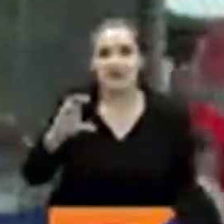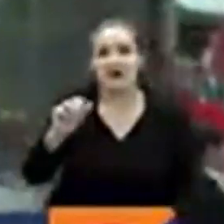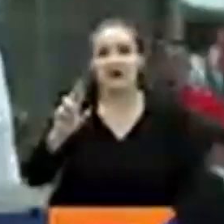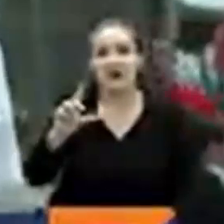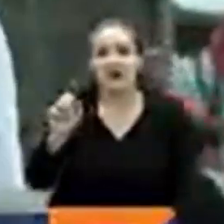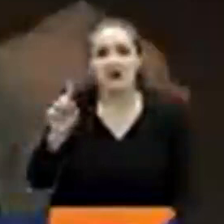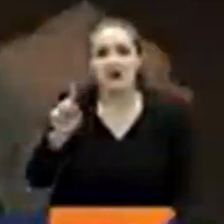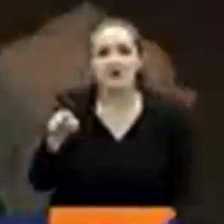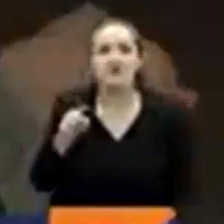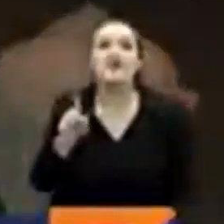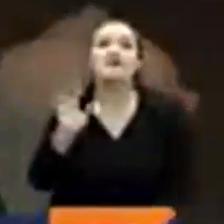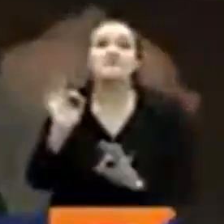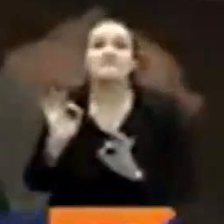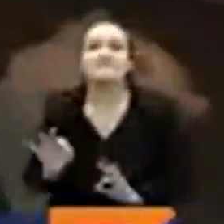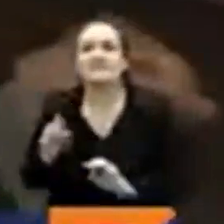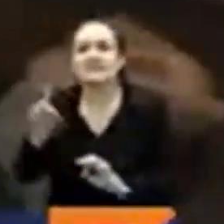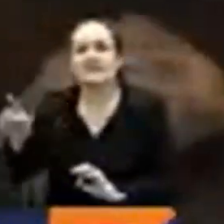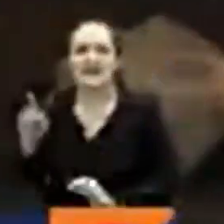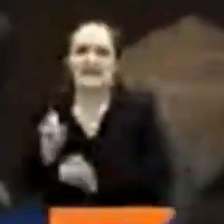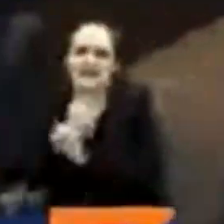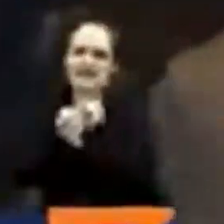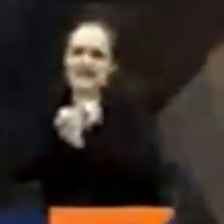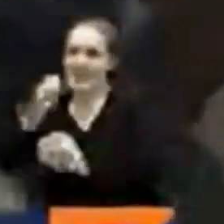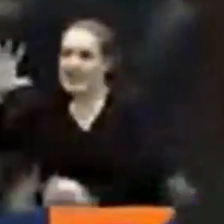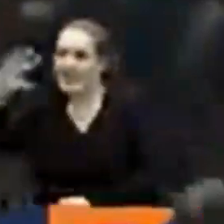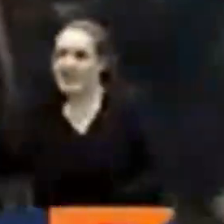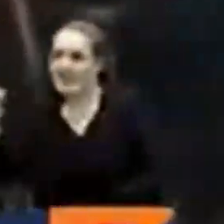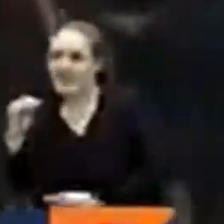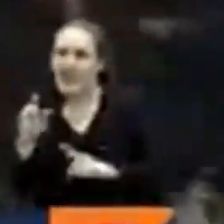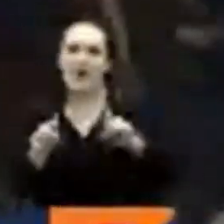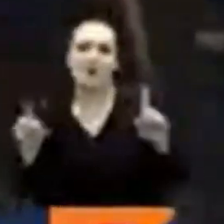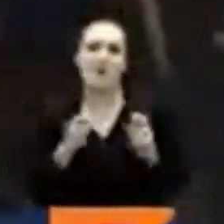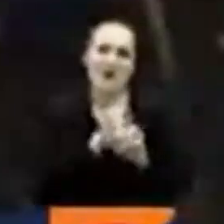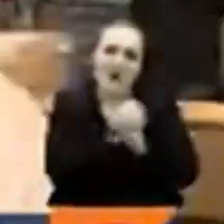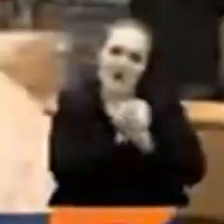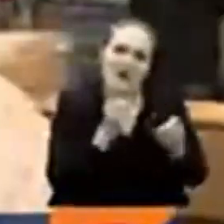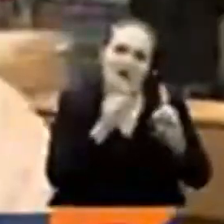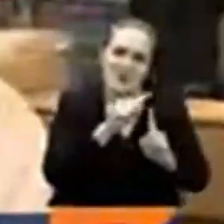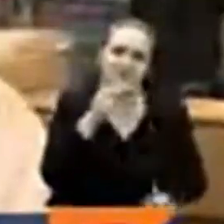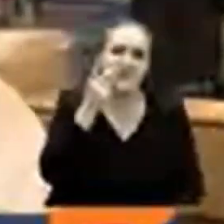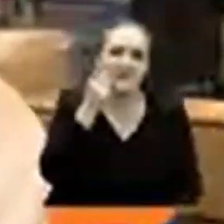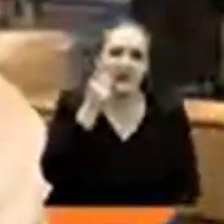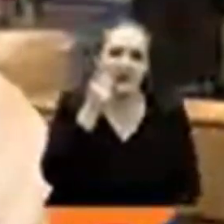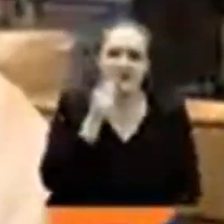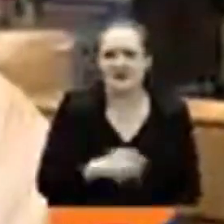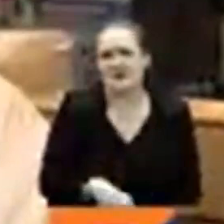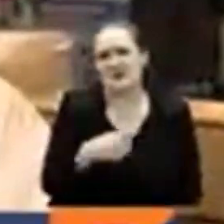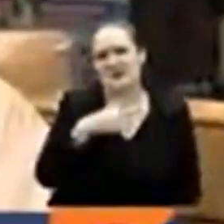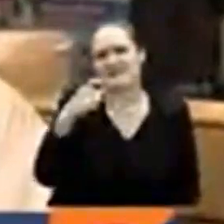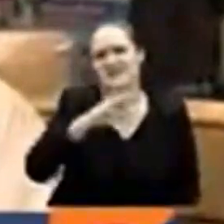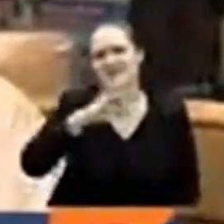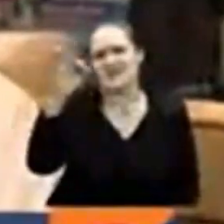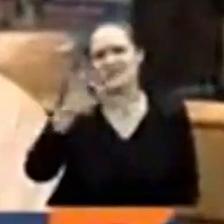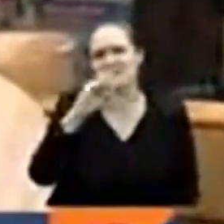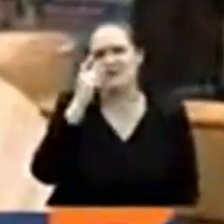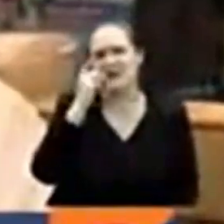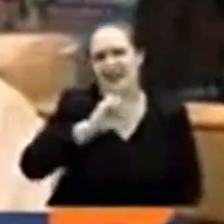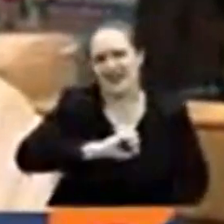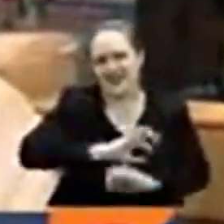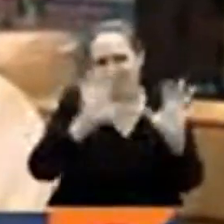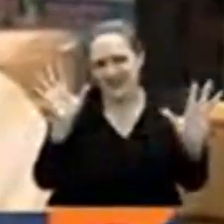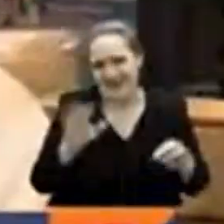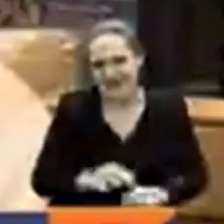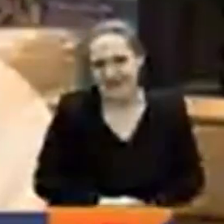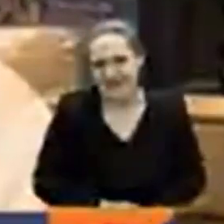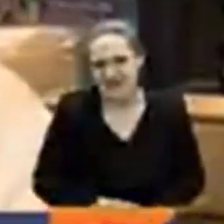hincha del Quindío, pero en su corazón Deportivo Pereira tiene una parcelita. 100%, claro, ¿cómo no? ¿Cuánto